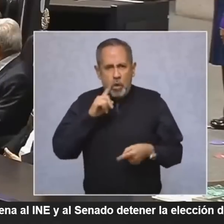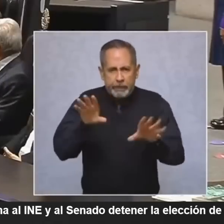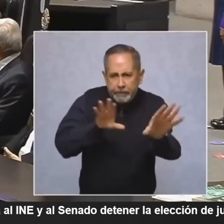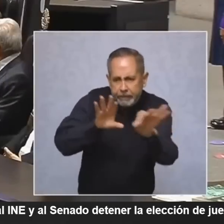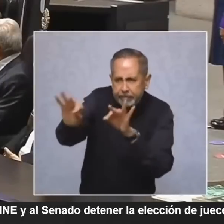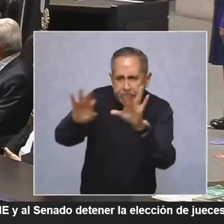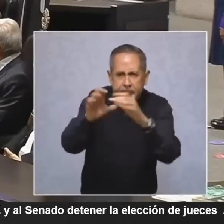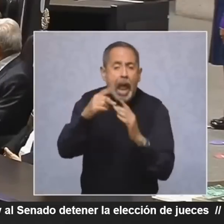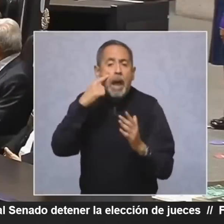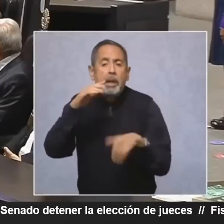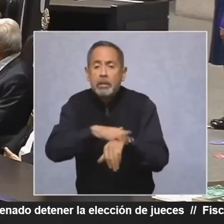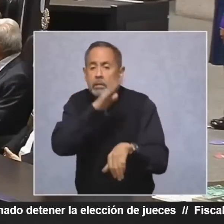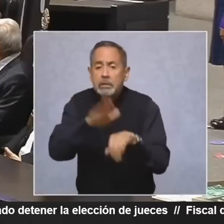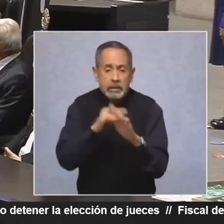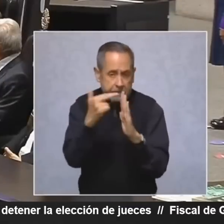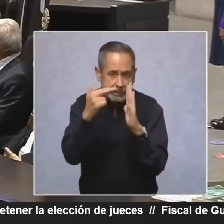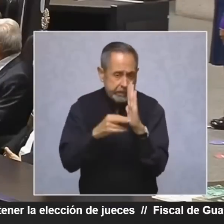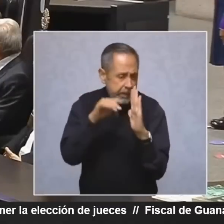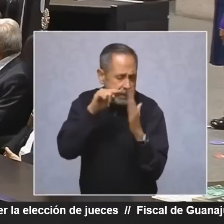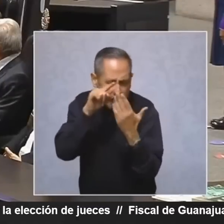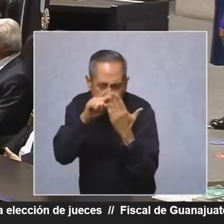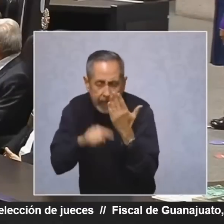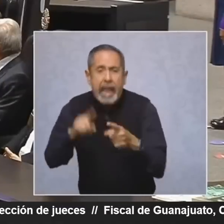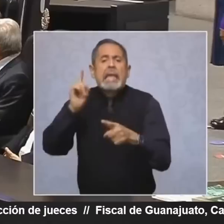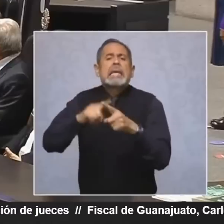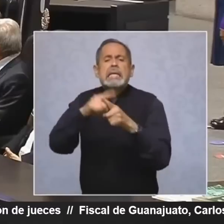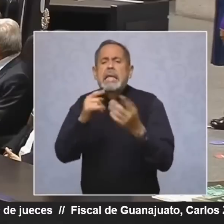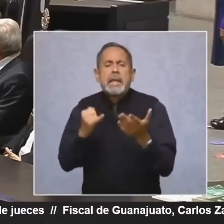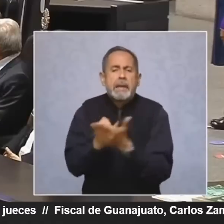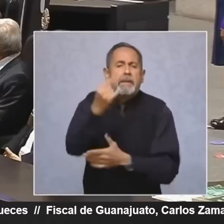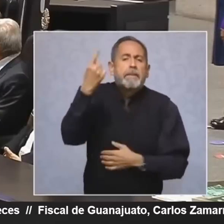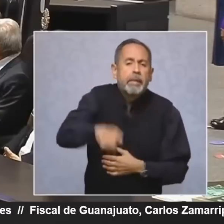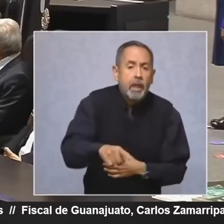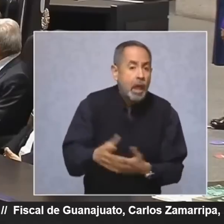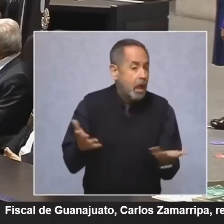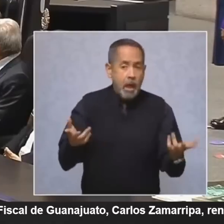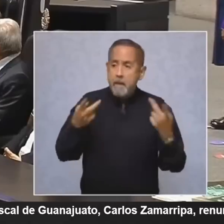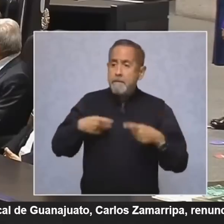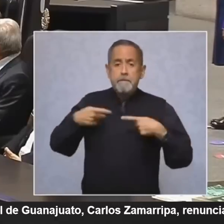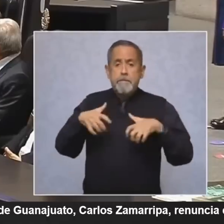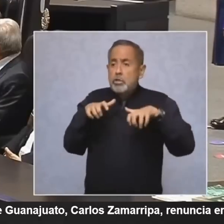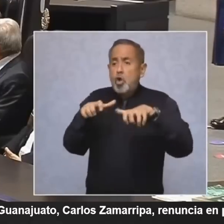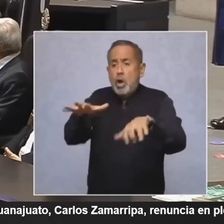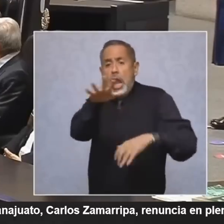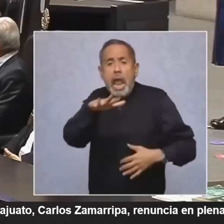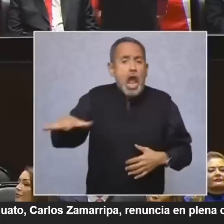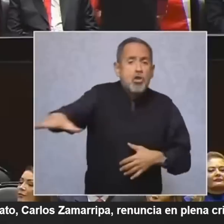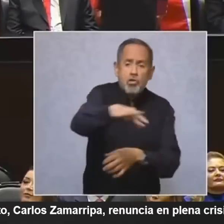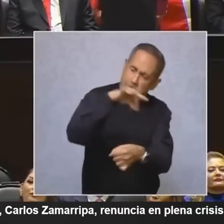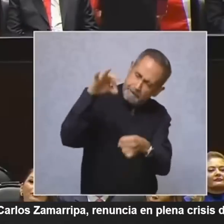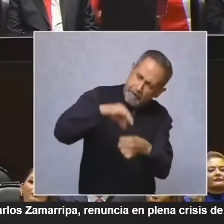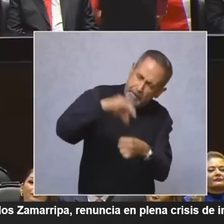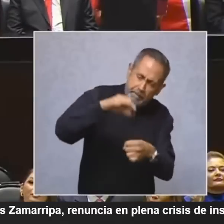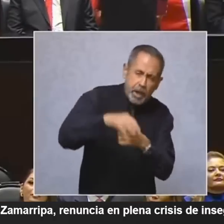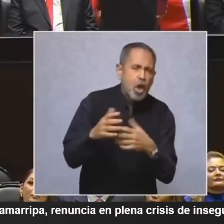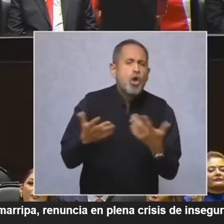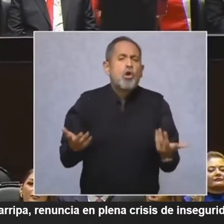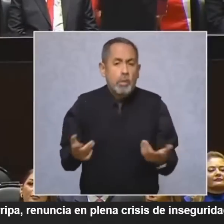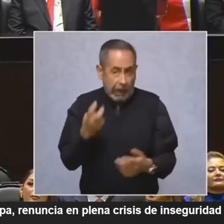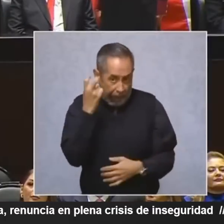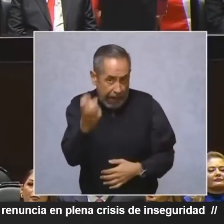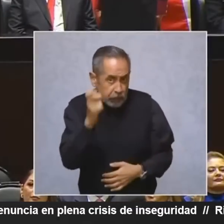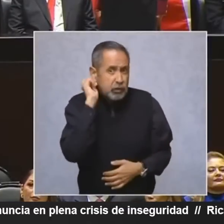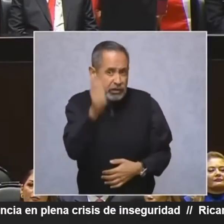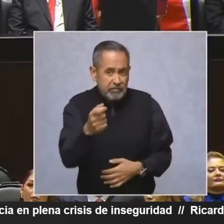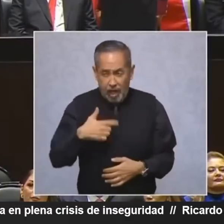cumplan los requisitos. ¿Y quién decidirá? Será la gente, será el pueblo. ¿Cómo va a ser autoritaria